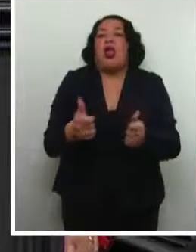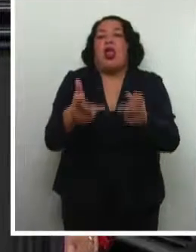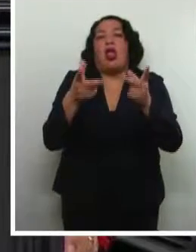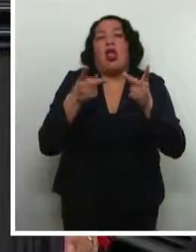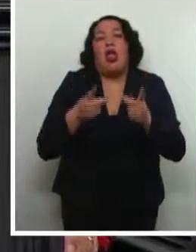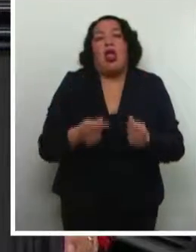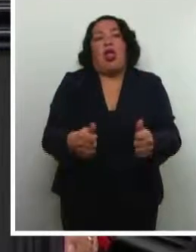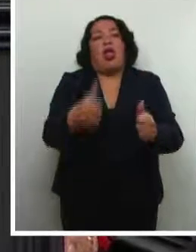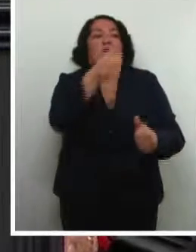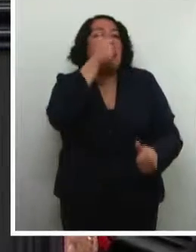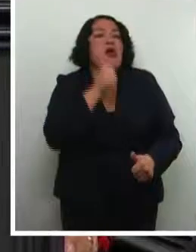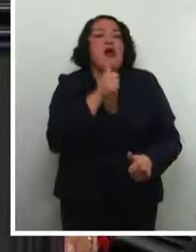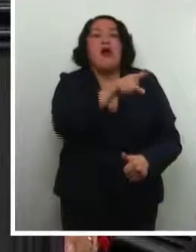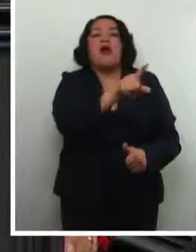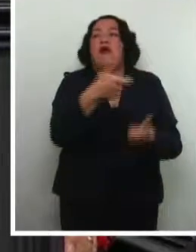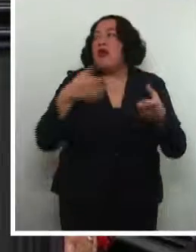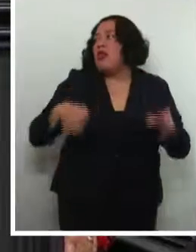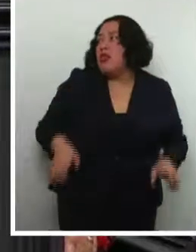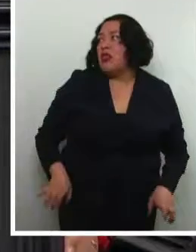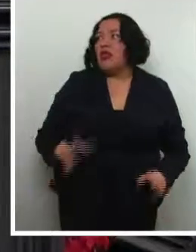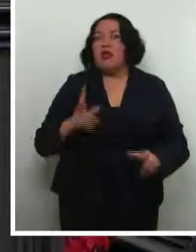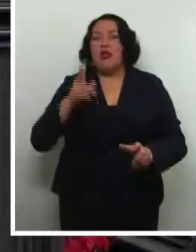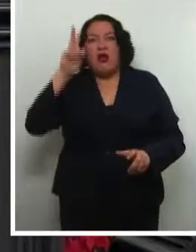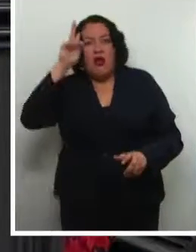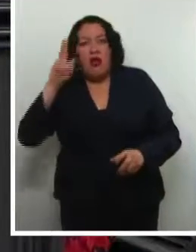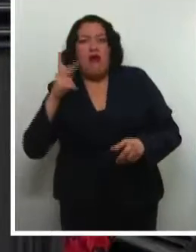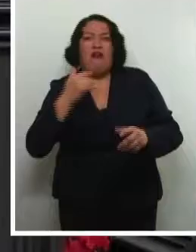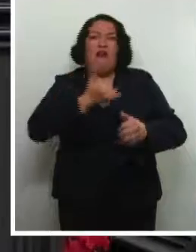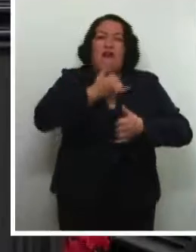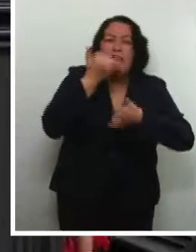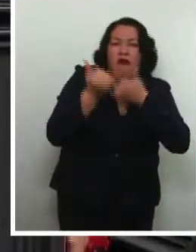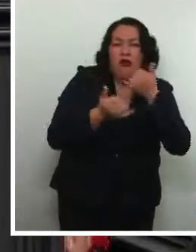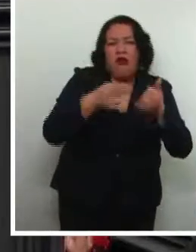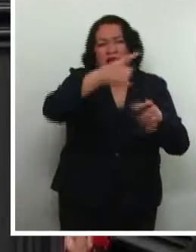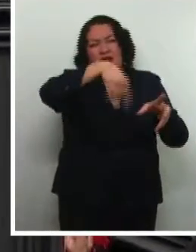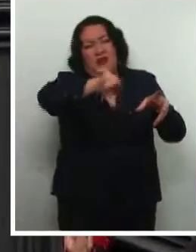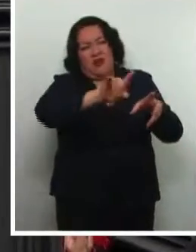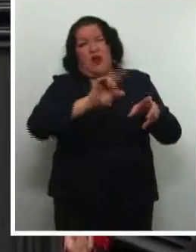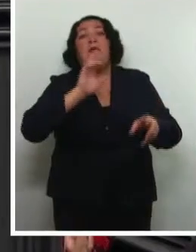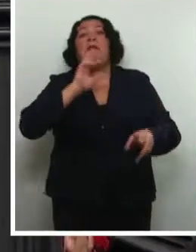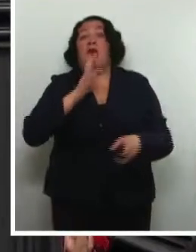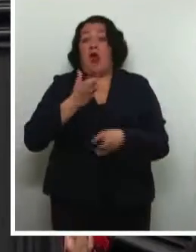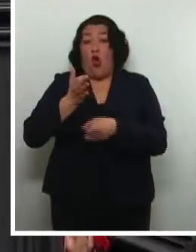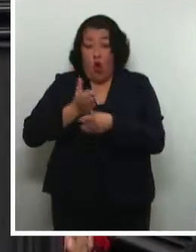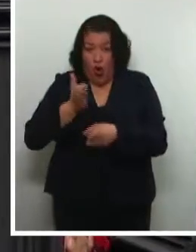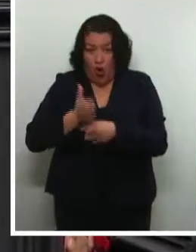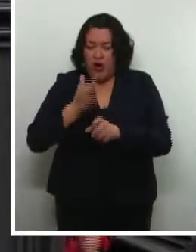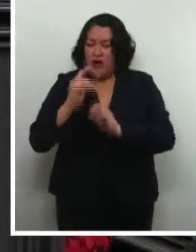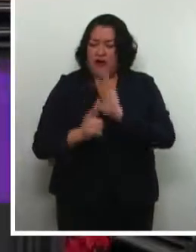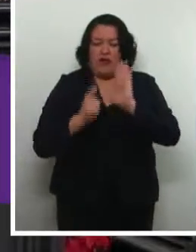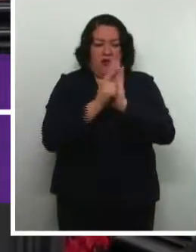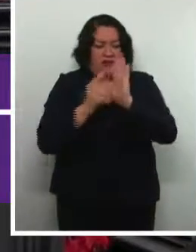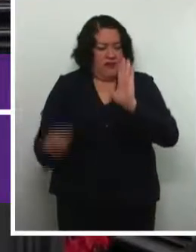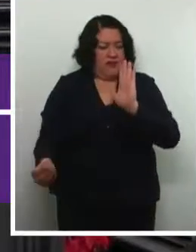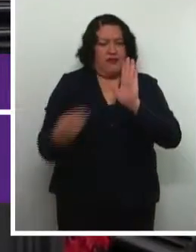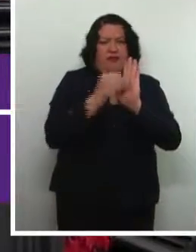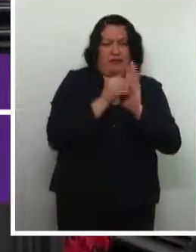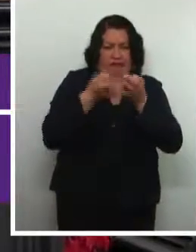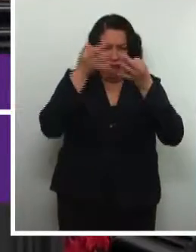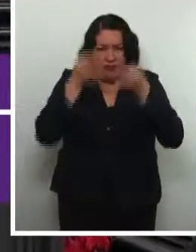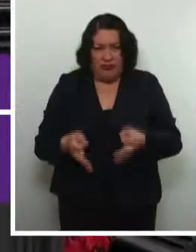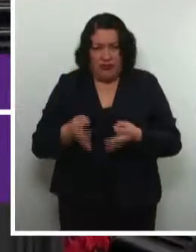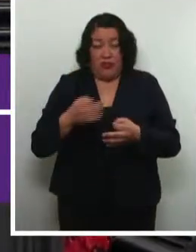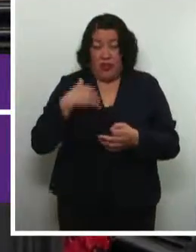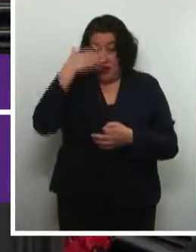paso del tiempo se van teniendo. Es la oportunidad para que a través de la legislación evitemos que un